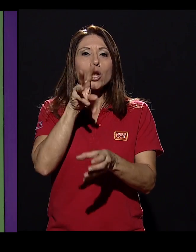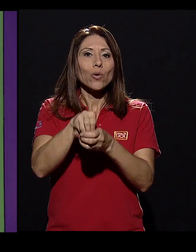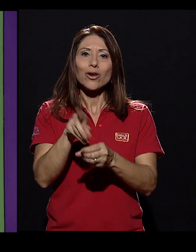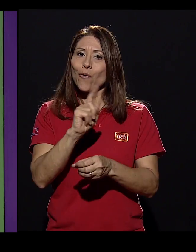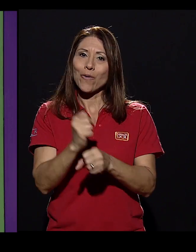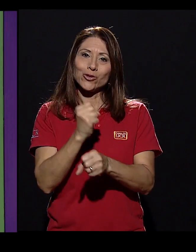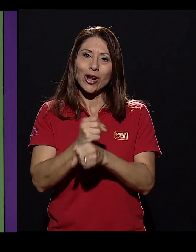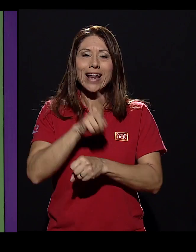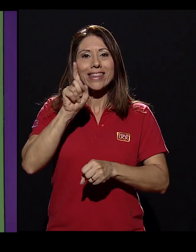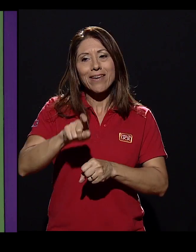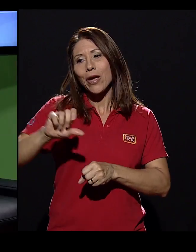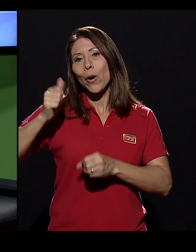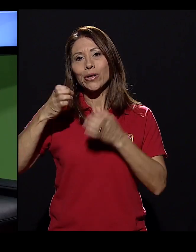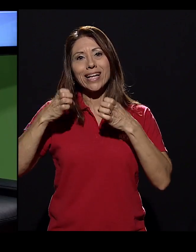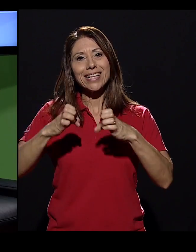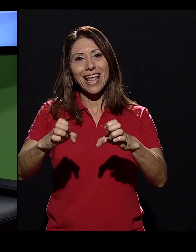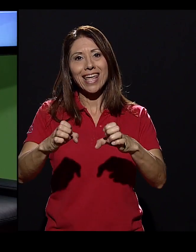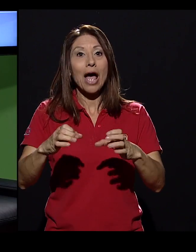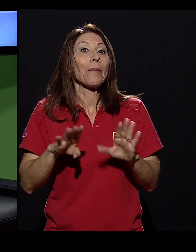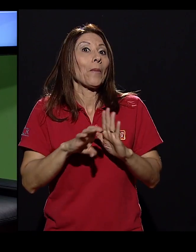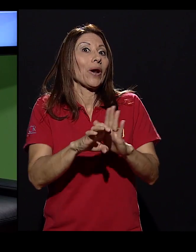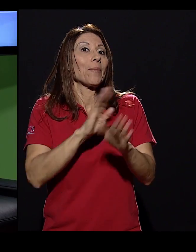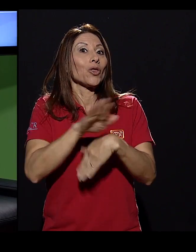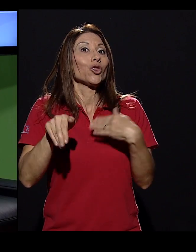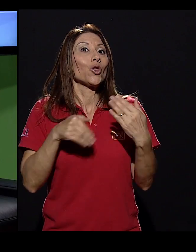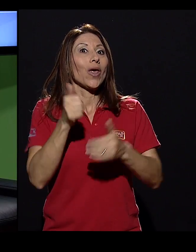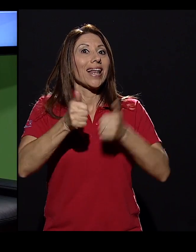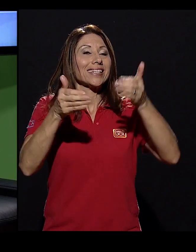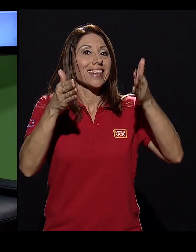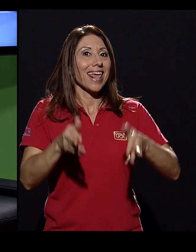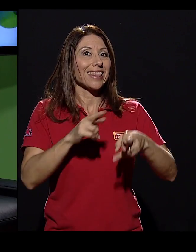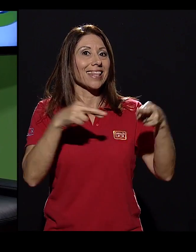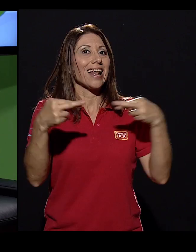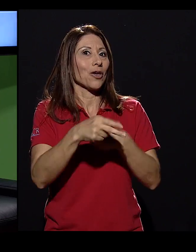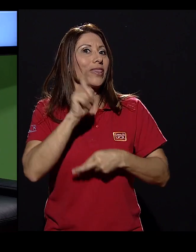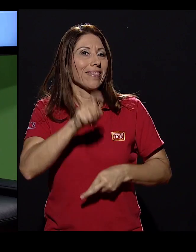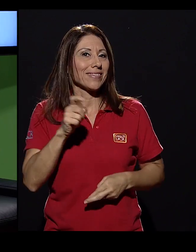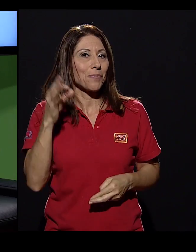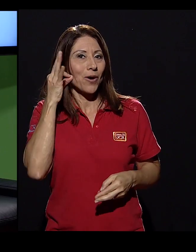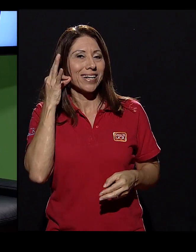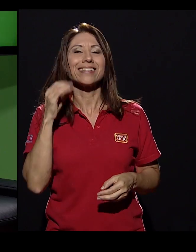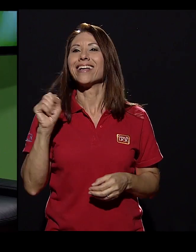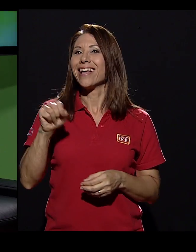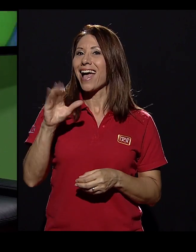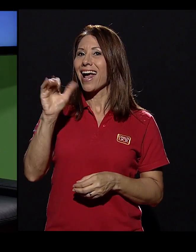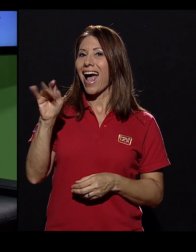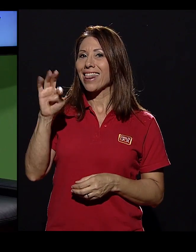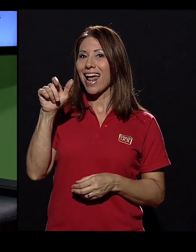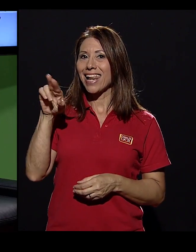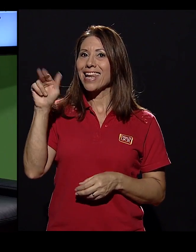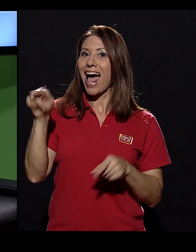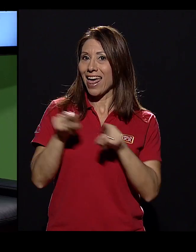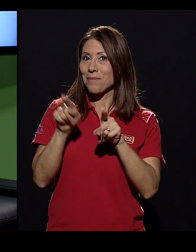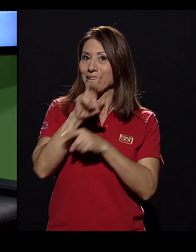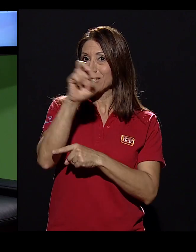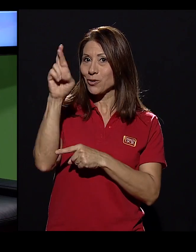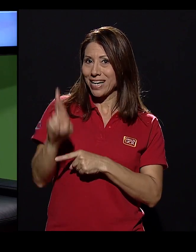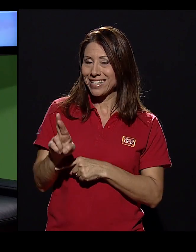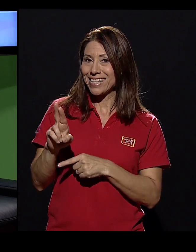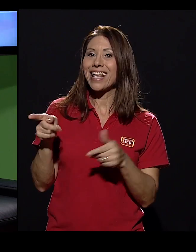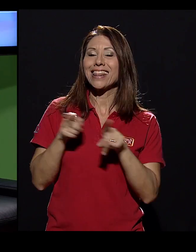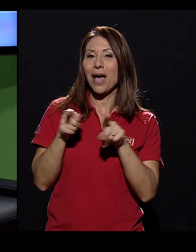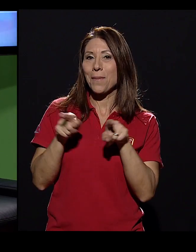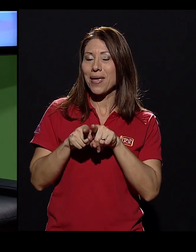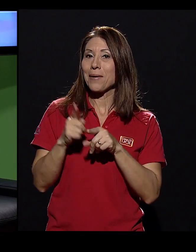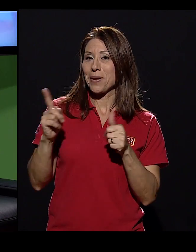otra estrategia. Sí, como Catalina, que todas las además, candidatas sean mujeres, digamos, sí, de la Catalina, región. Que además es costarricense y claro, fue la primera presentadora de este programa,